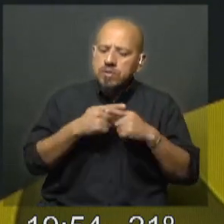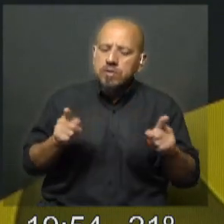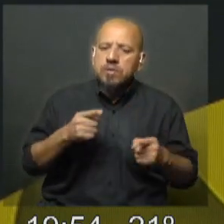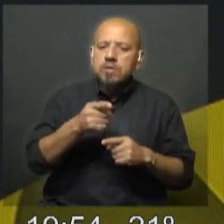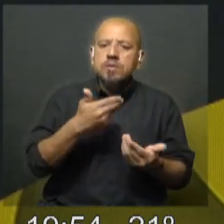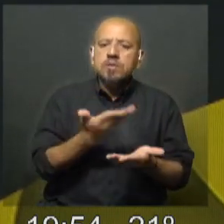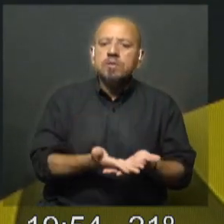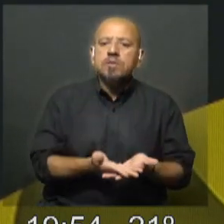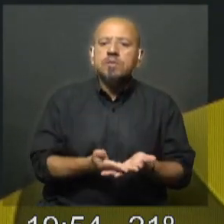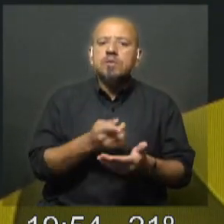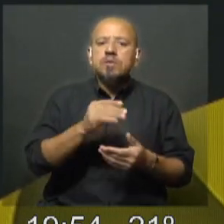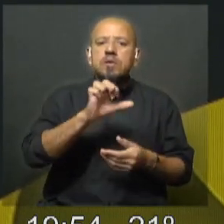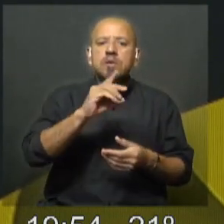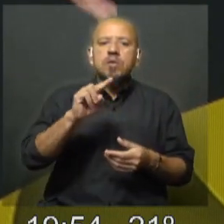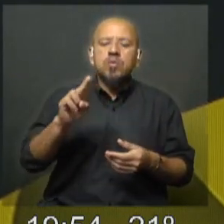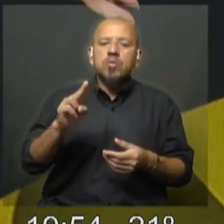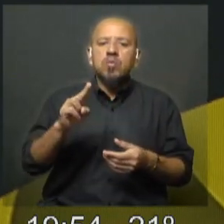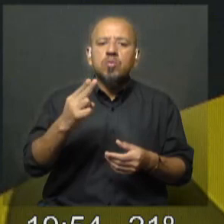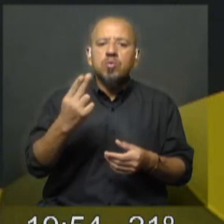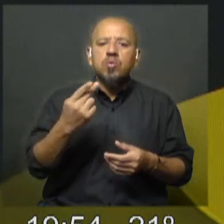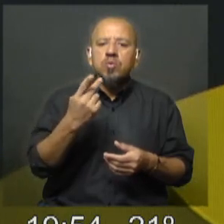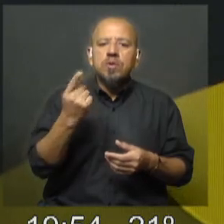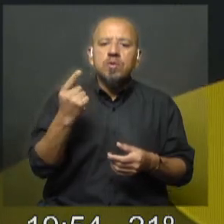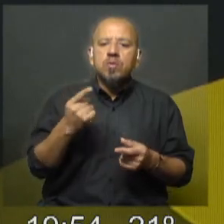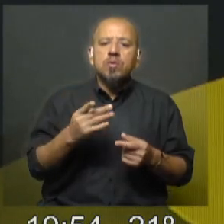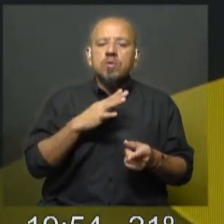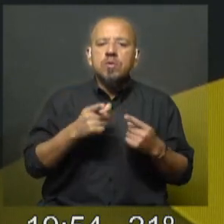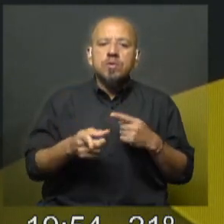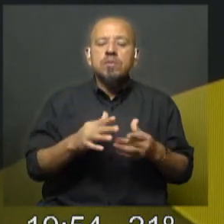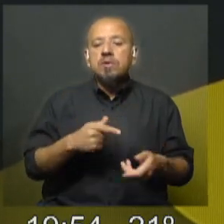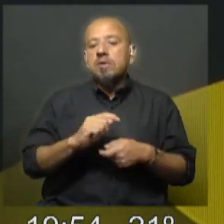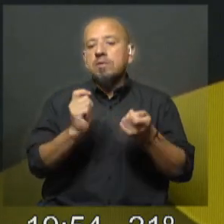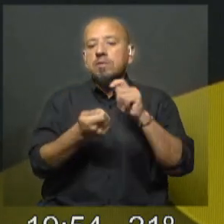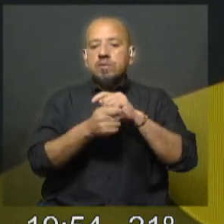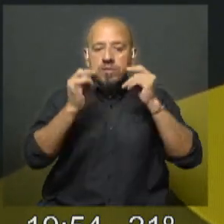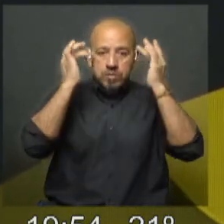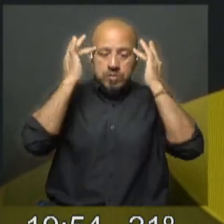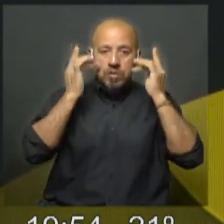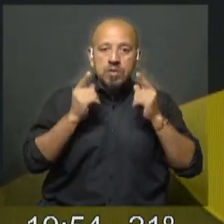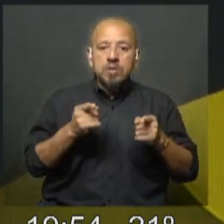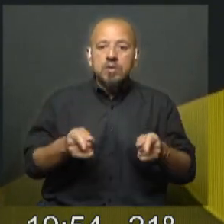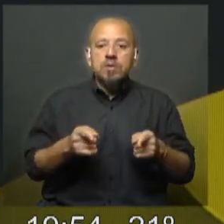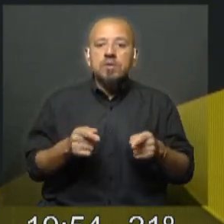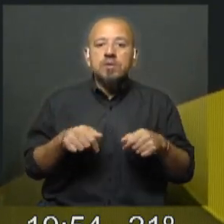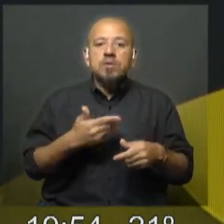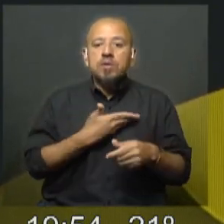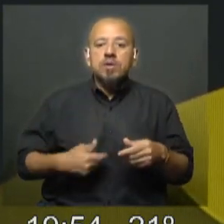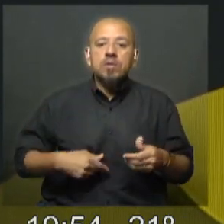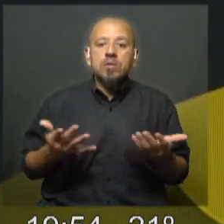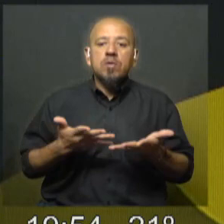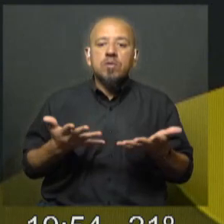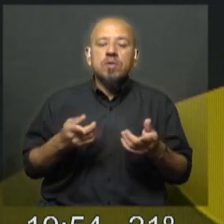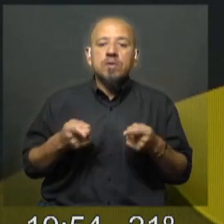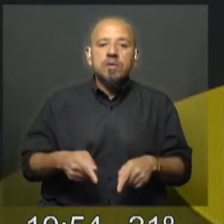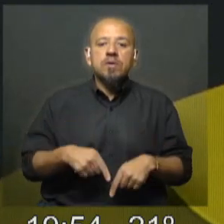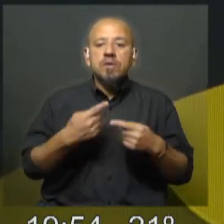propuestas que hizo EDUI 21, qué cosas de este libro abierto se tomaron para la transformación educativa que está impulsando el gobierno en este momento y qué cosas